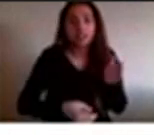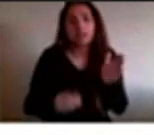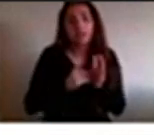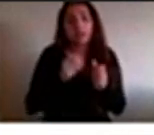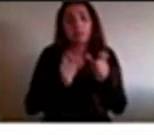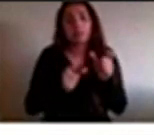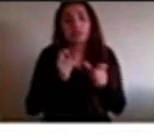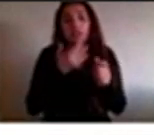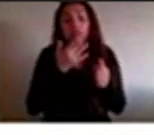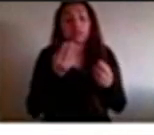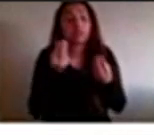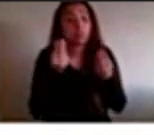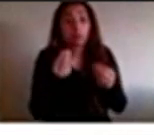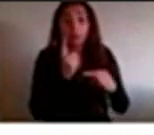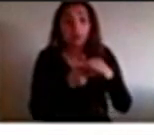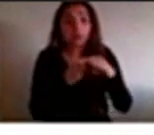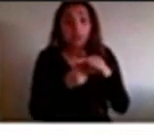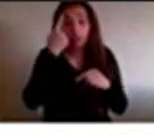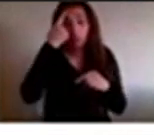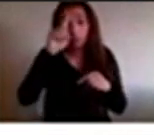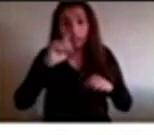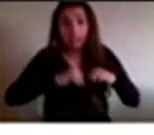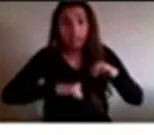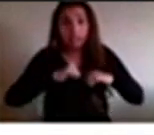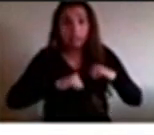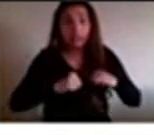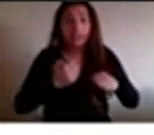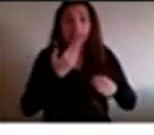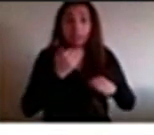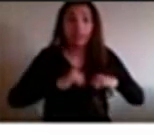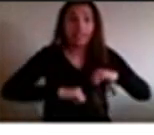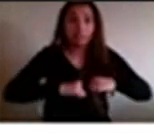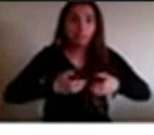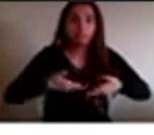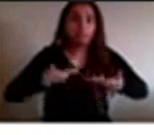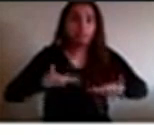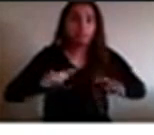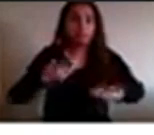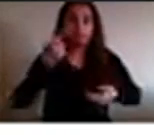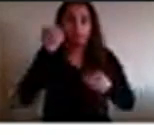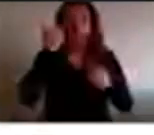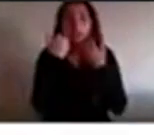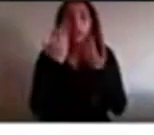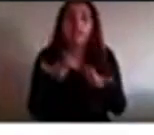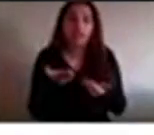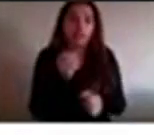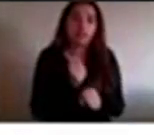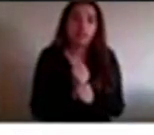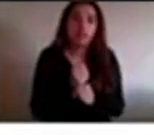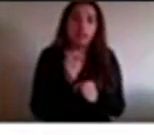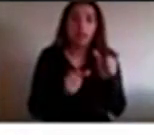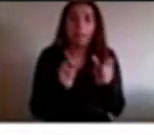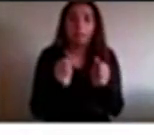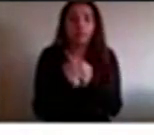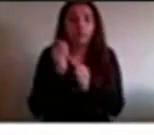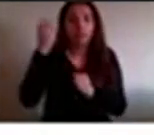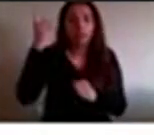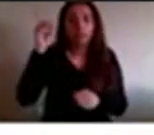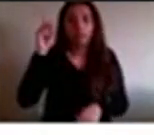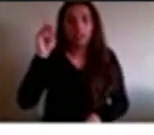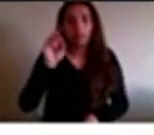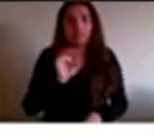deberían sentirse mucho más comprometidas con darle empleo a una población vulnerable como la que atendemos en Best Varice. Exacto, sí, y